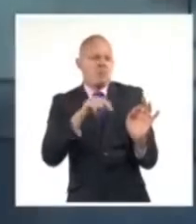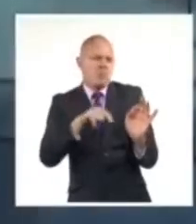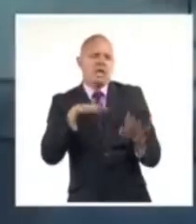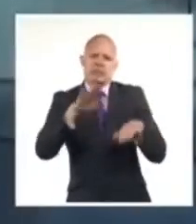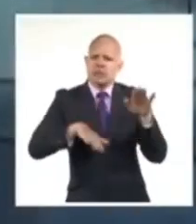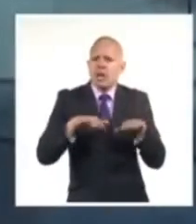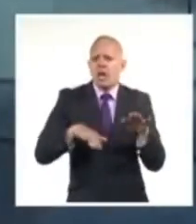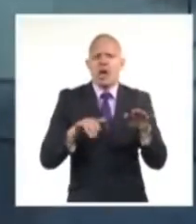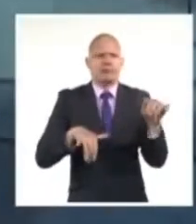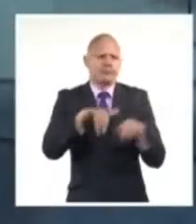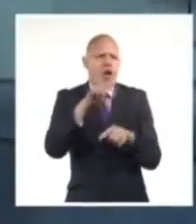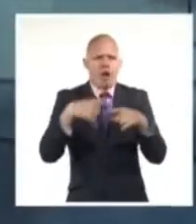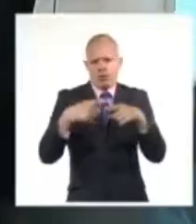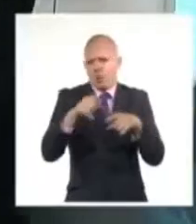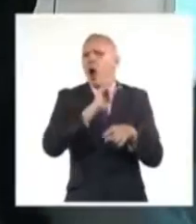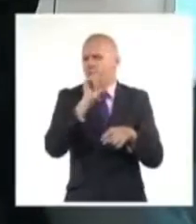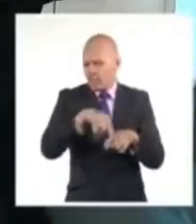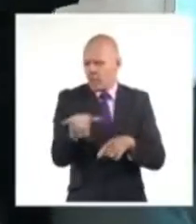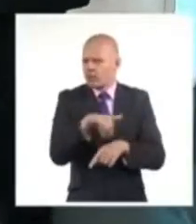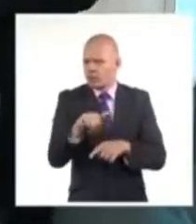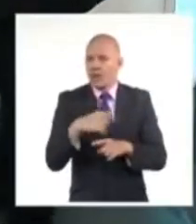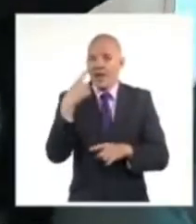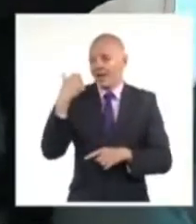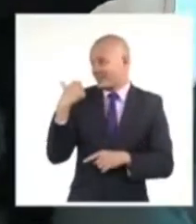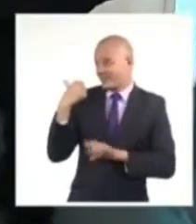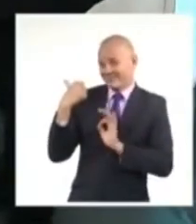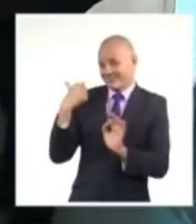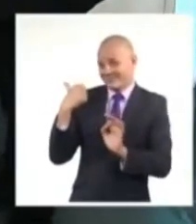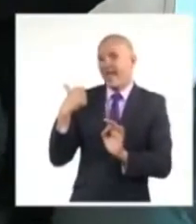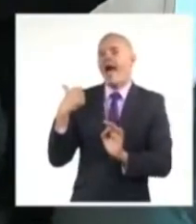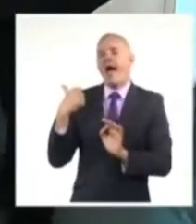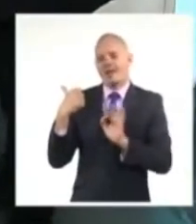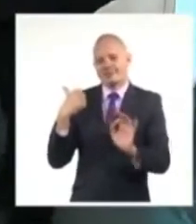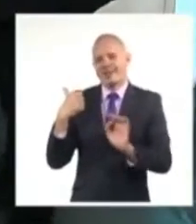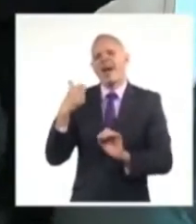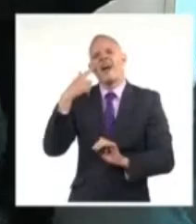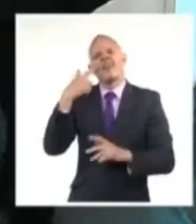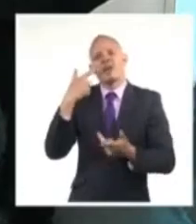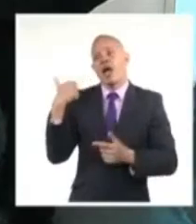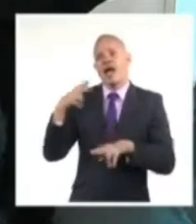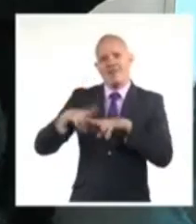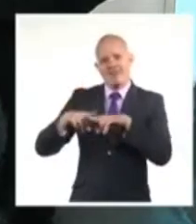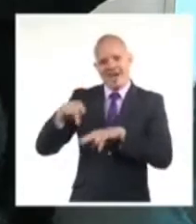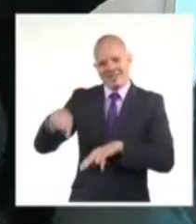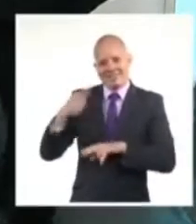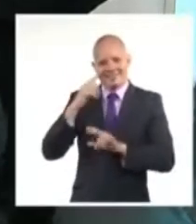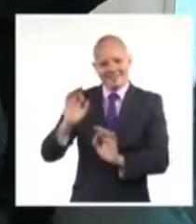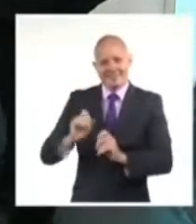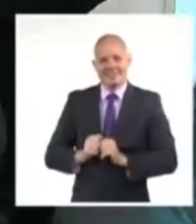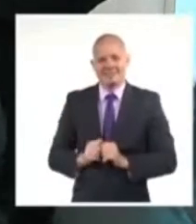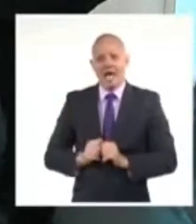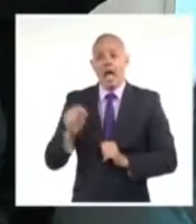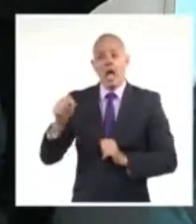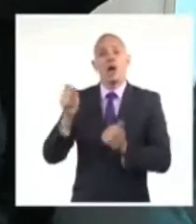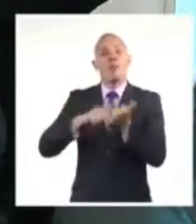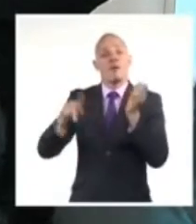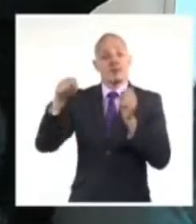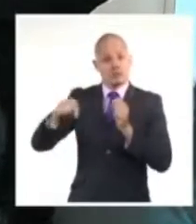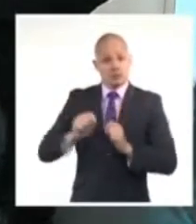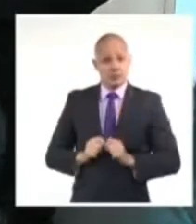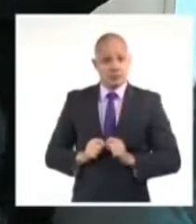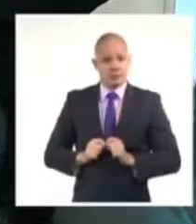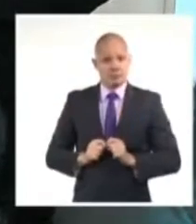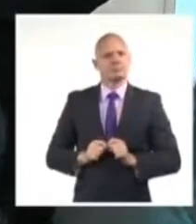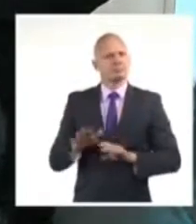especialidades también. Aquí estamos viendo imágenes específicamente de los tribunales. Tribunal Provincial de La Habana, aquí lo tenemos. Por ahí usted comenzó por